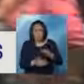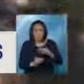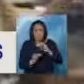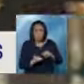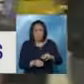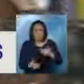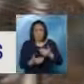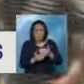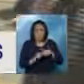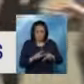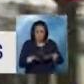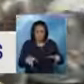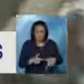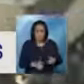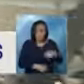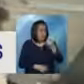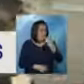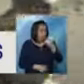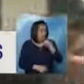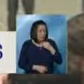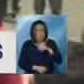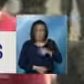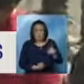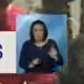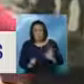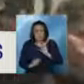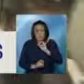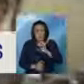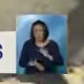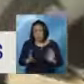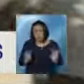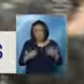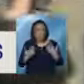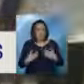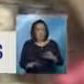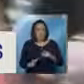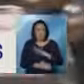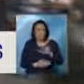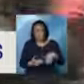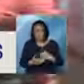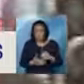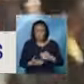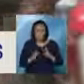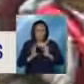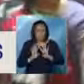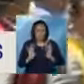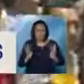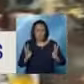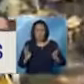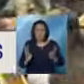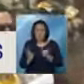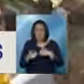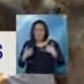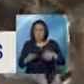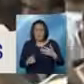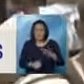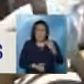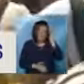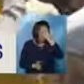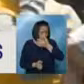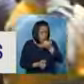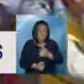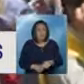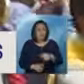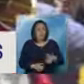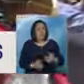este centro de comidas que tú mencionaste. Todo esto está ya, bueno, está acordonado, están los bomberos, está la policía y